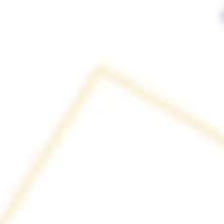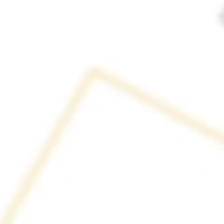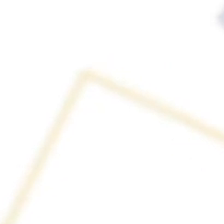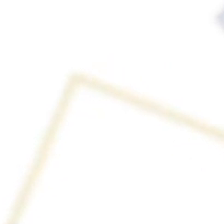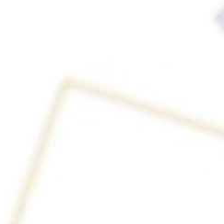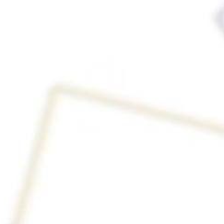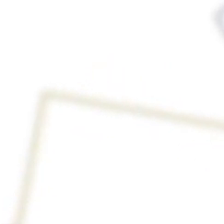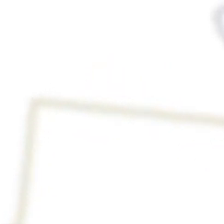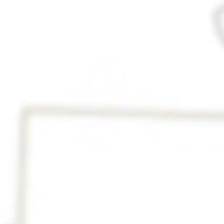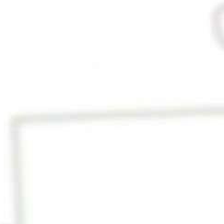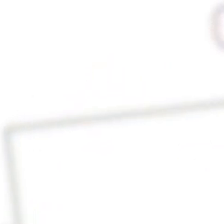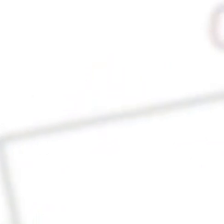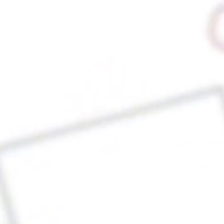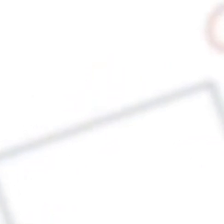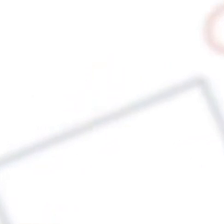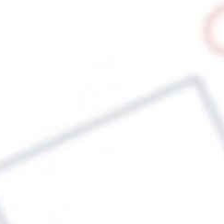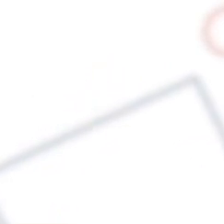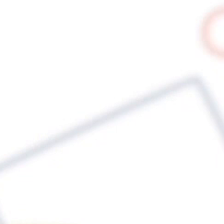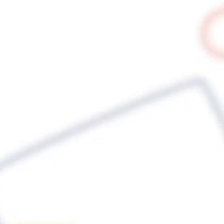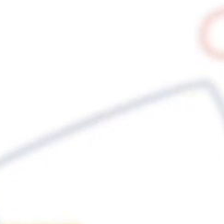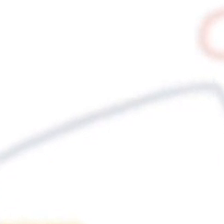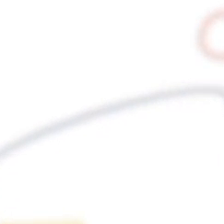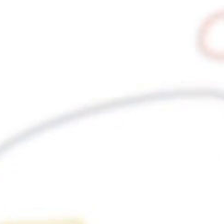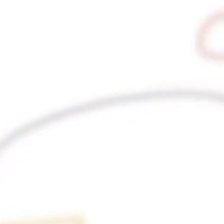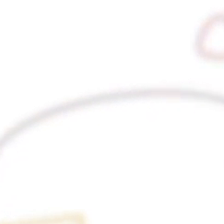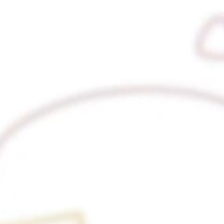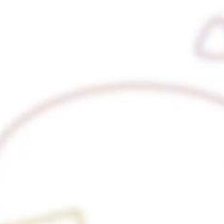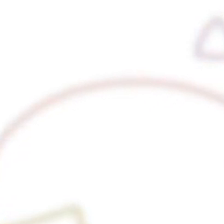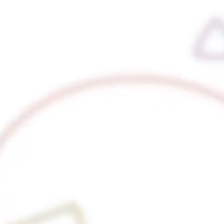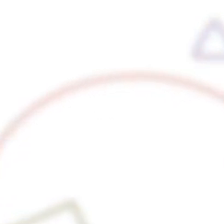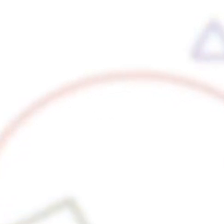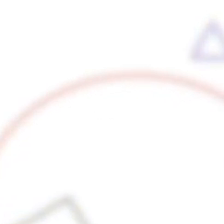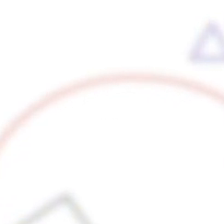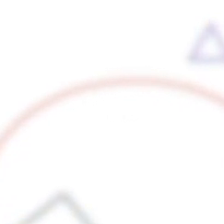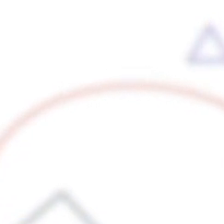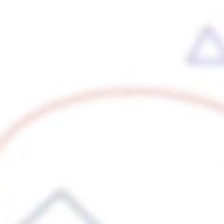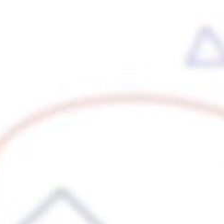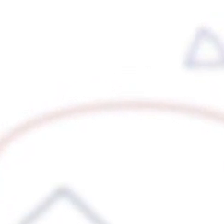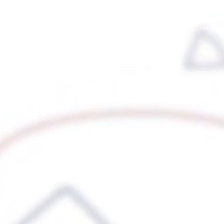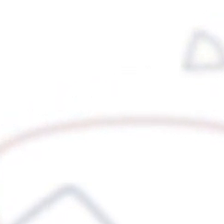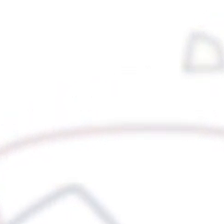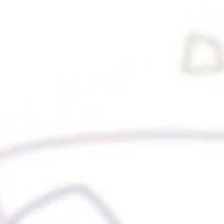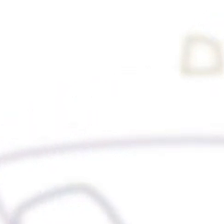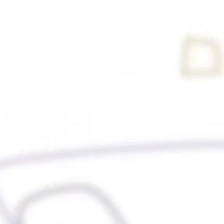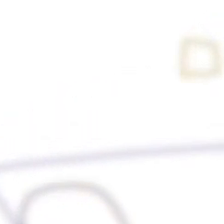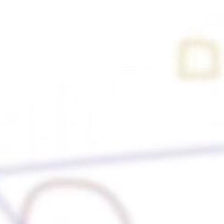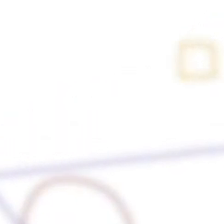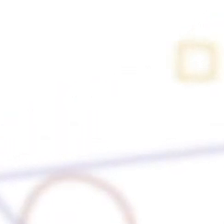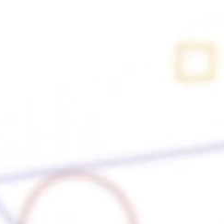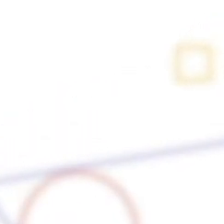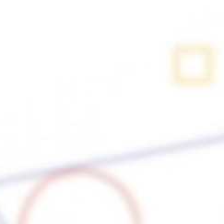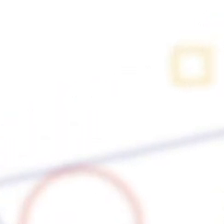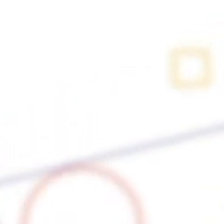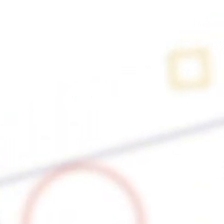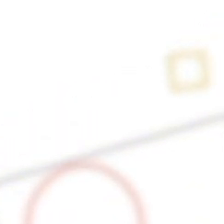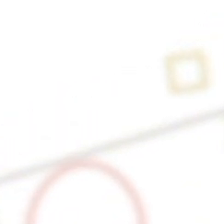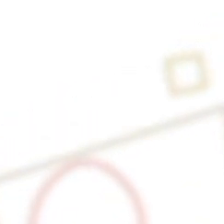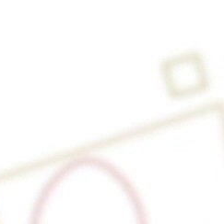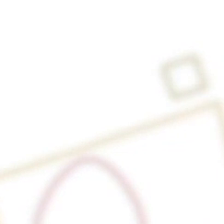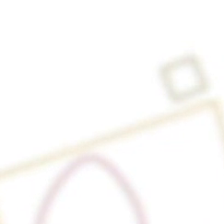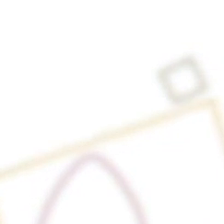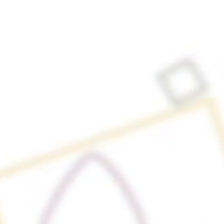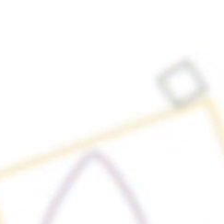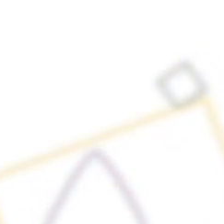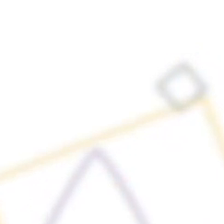constantes, ya que sus valores son conocidos en este caso. ¿Y cómo llamamos a la y que tiene valor desconocido? En este